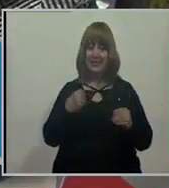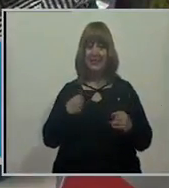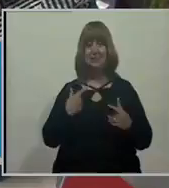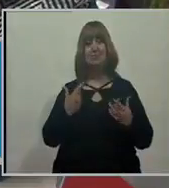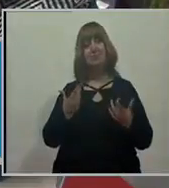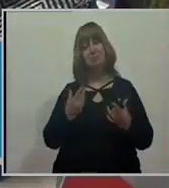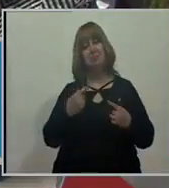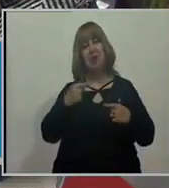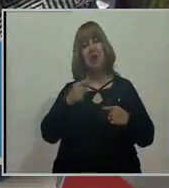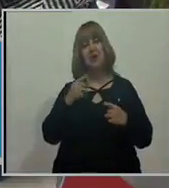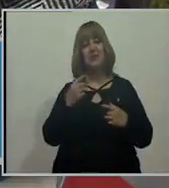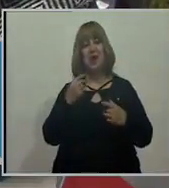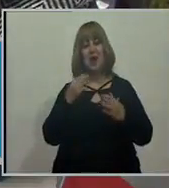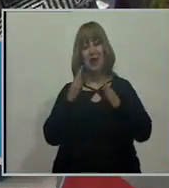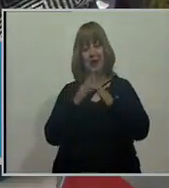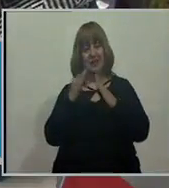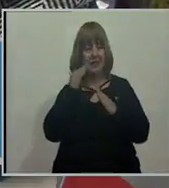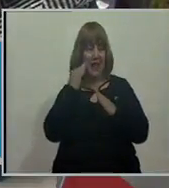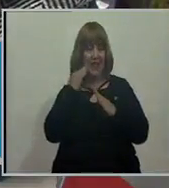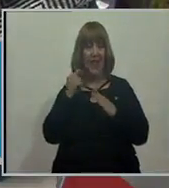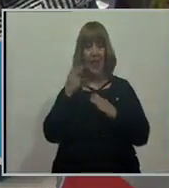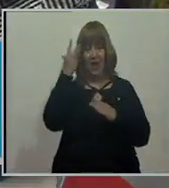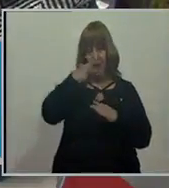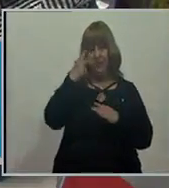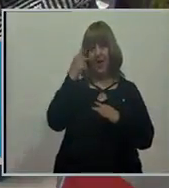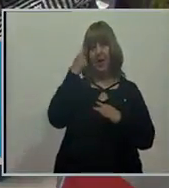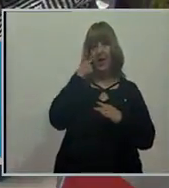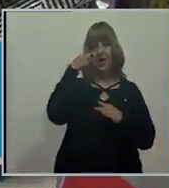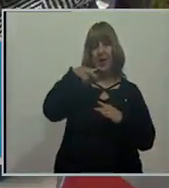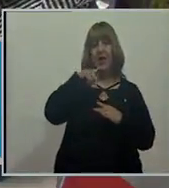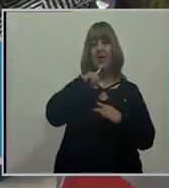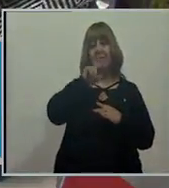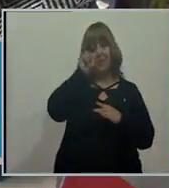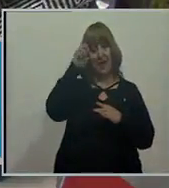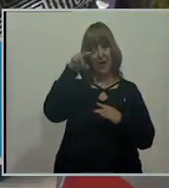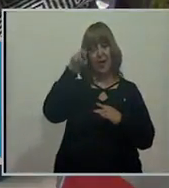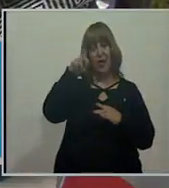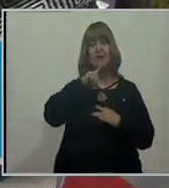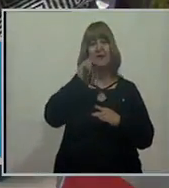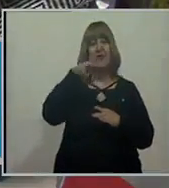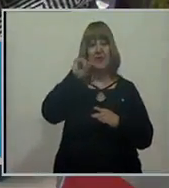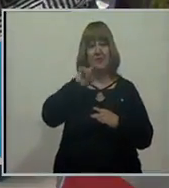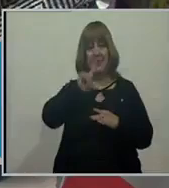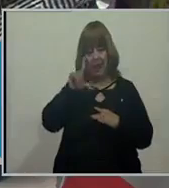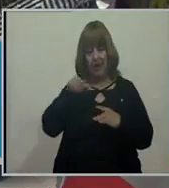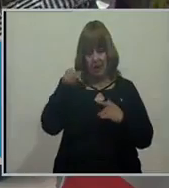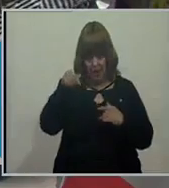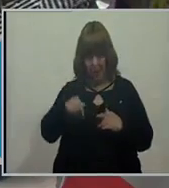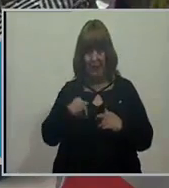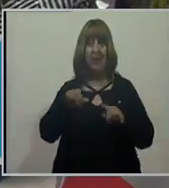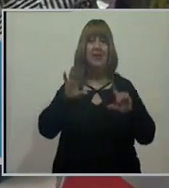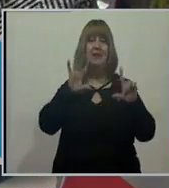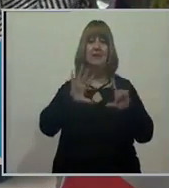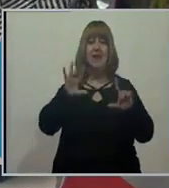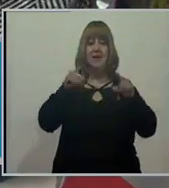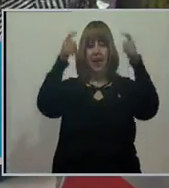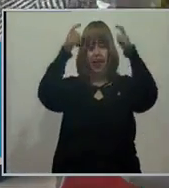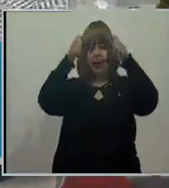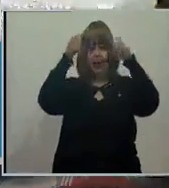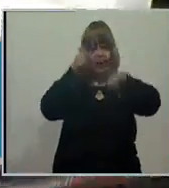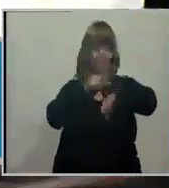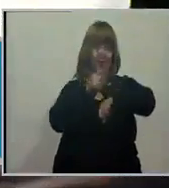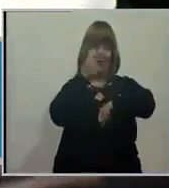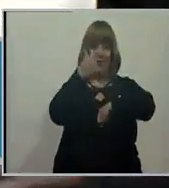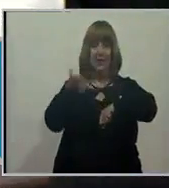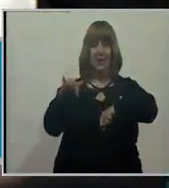tarde en el Hotel Intercontinental. 7 historias. Con alguna de ellas te vas a sentir identificado, así es que no te lo puedes perder. Esta tarde, 6:30 de la tarde, en el